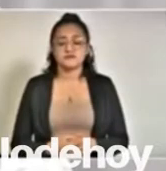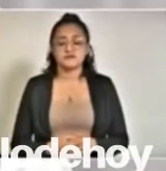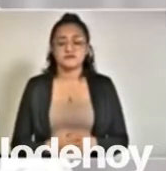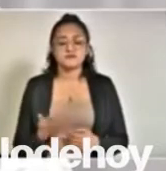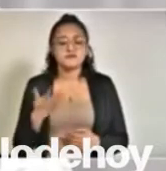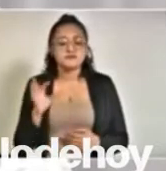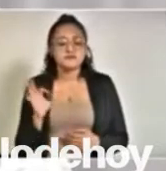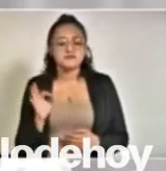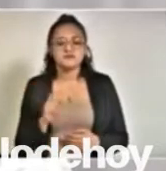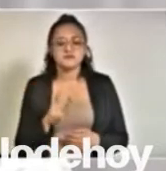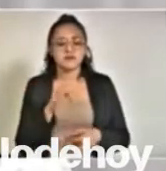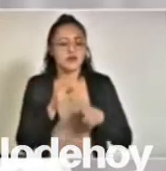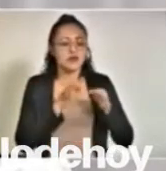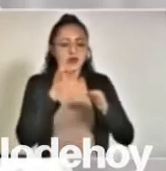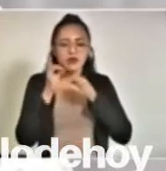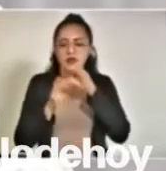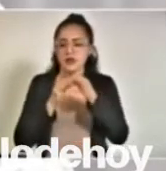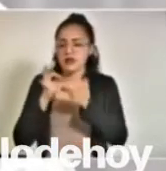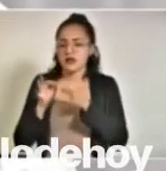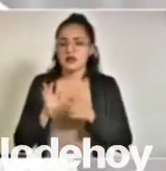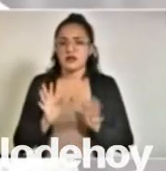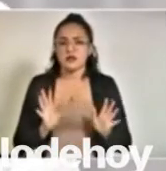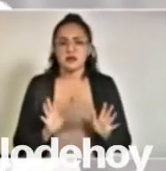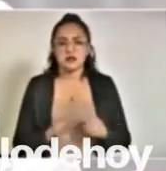los anuncios esos